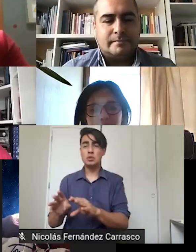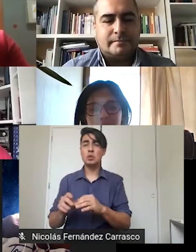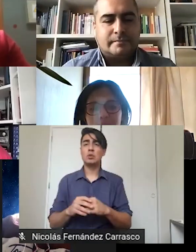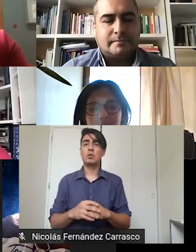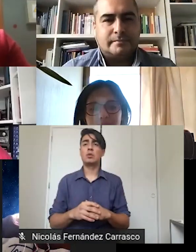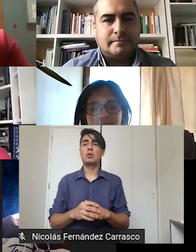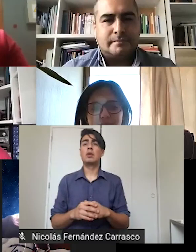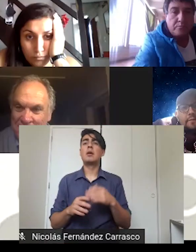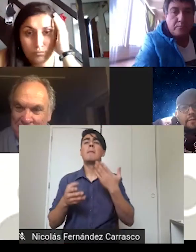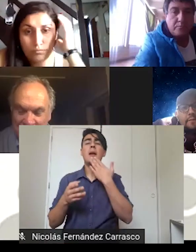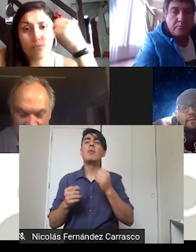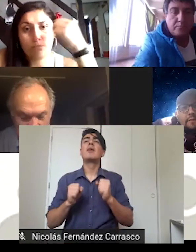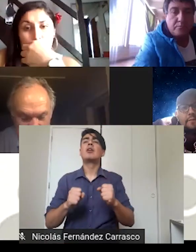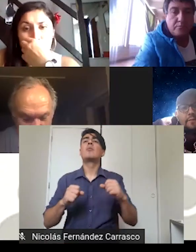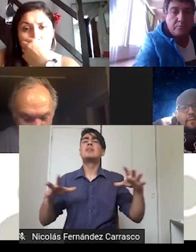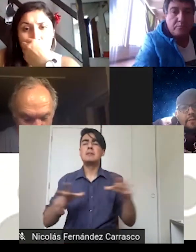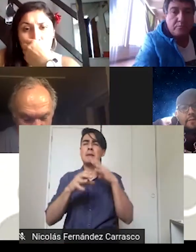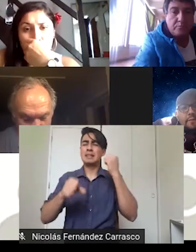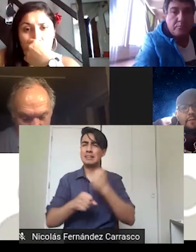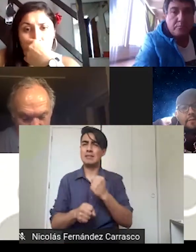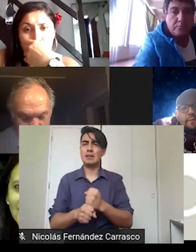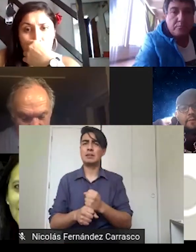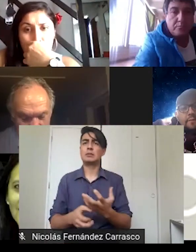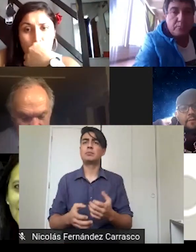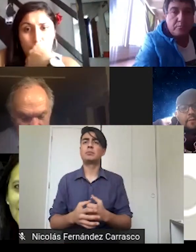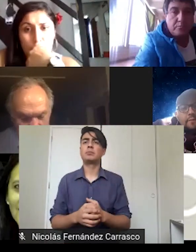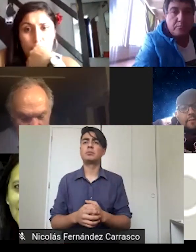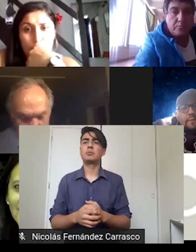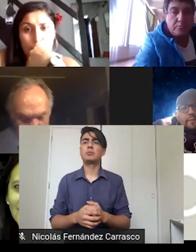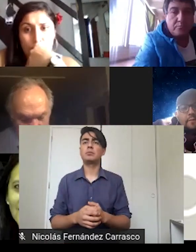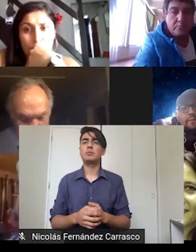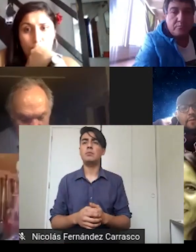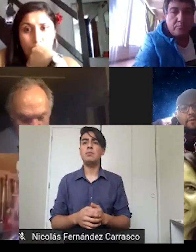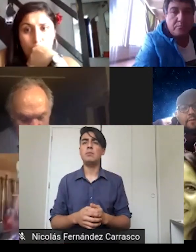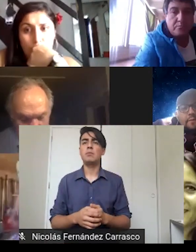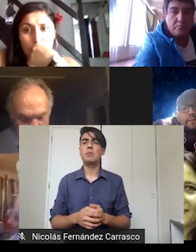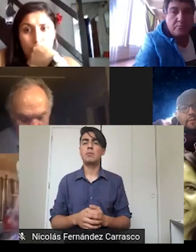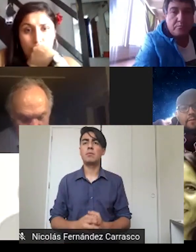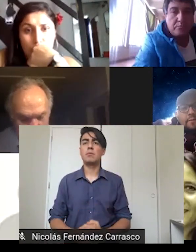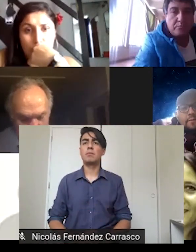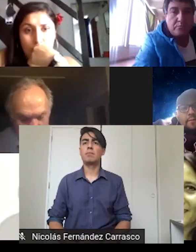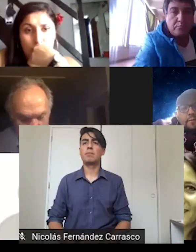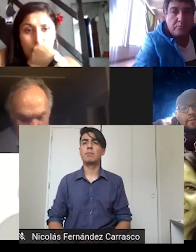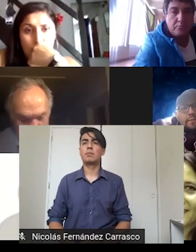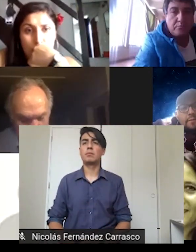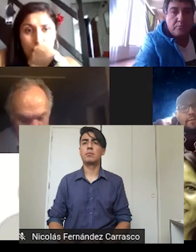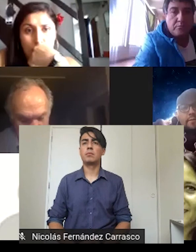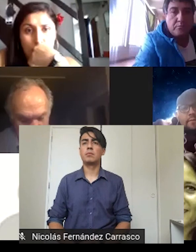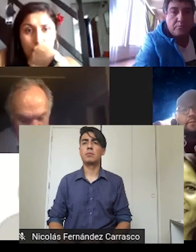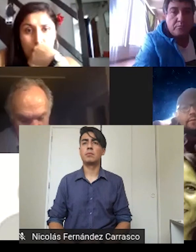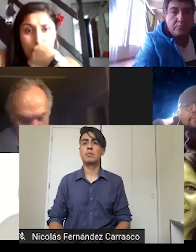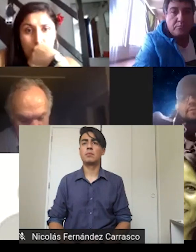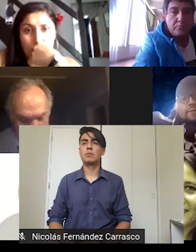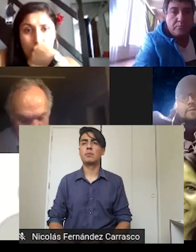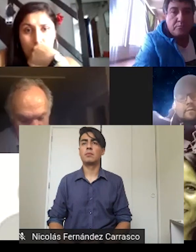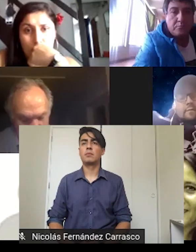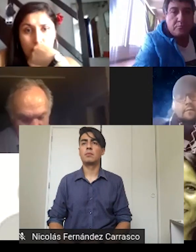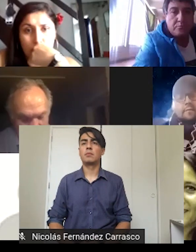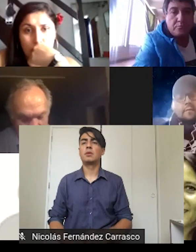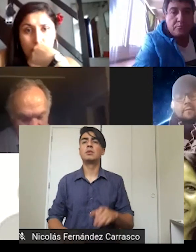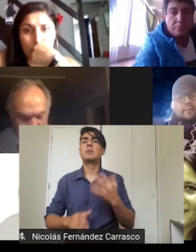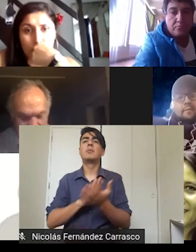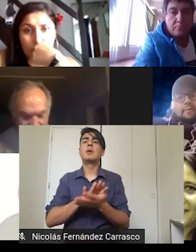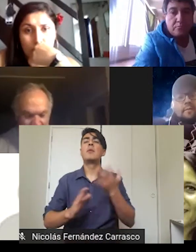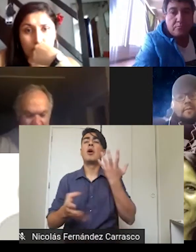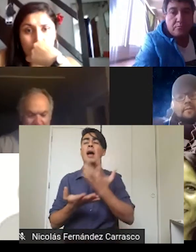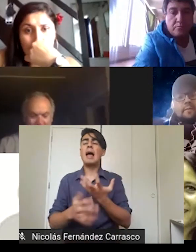doctoral, por lo tanto, si hay escuelas interesadas, vamos a conectarnos con Patricia Barca y ahí